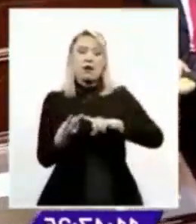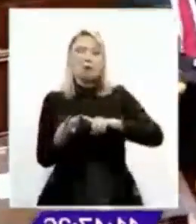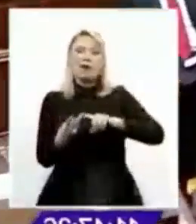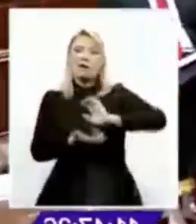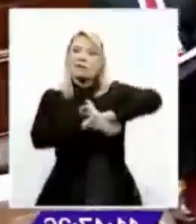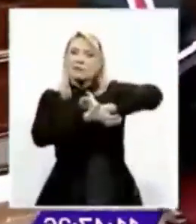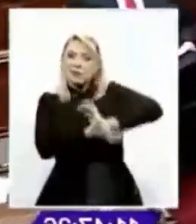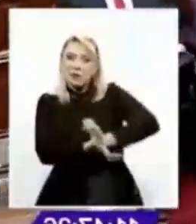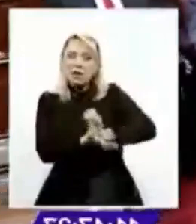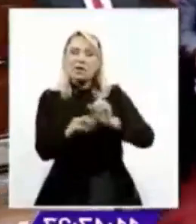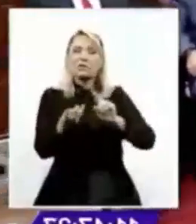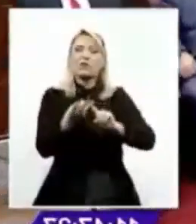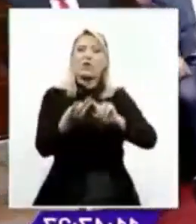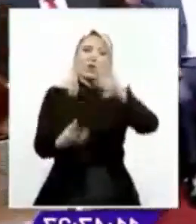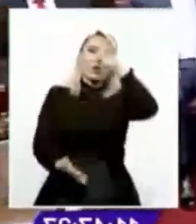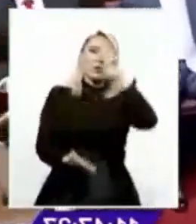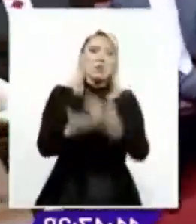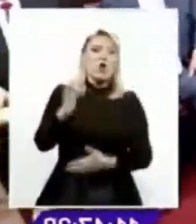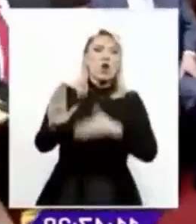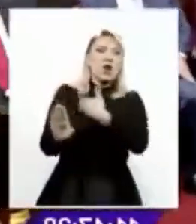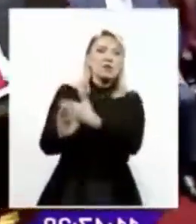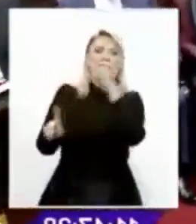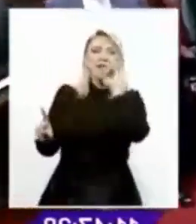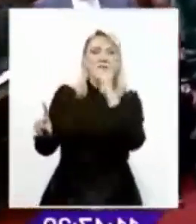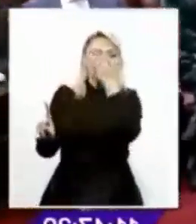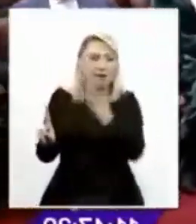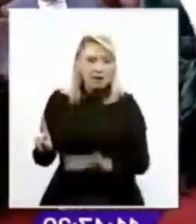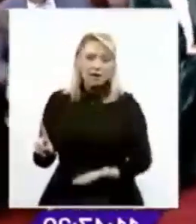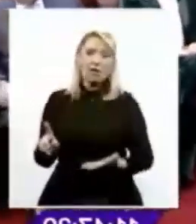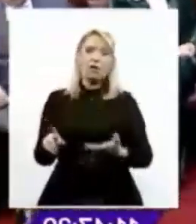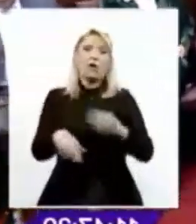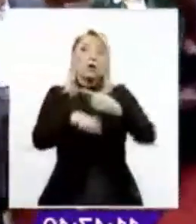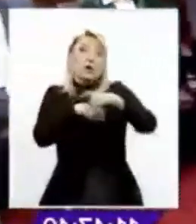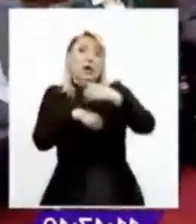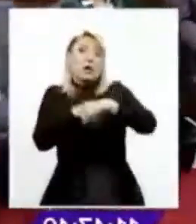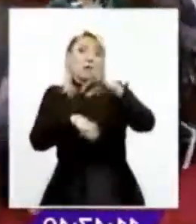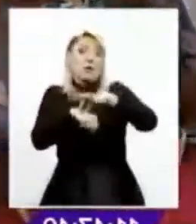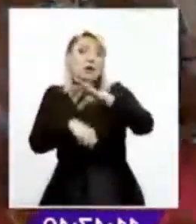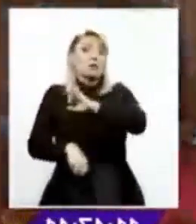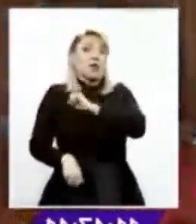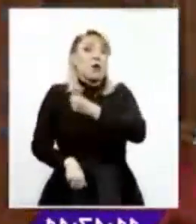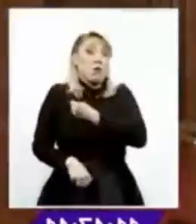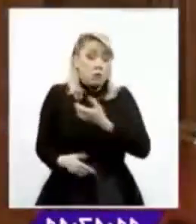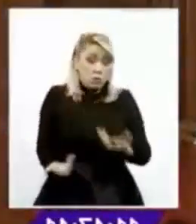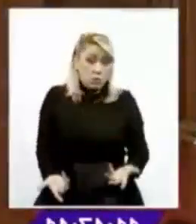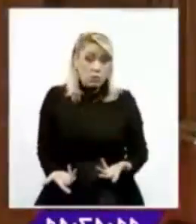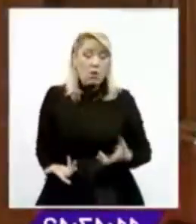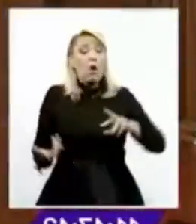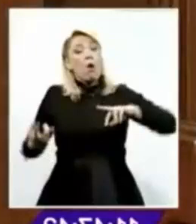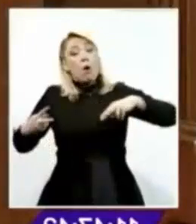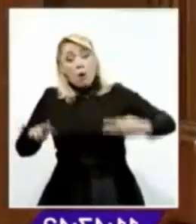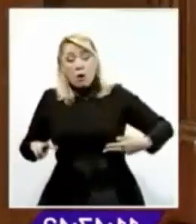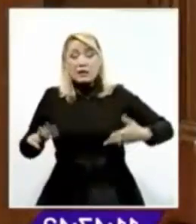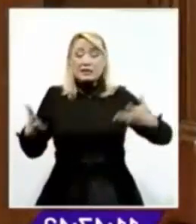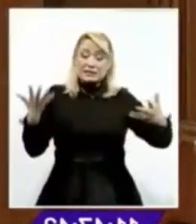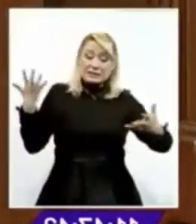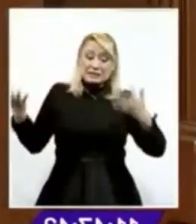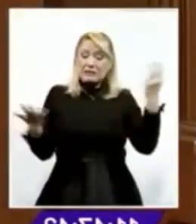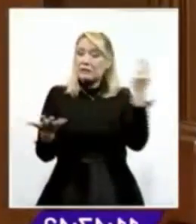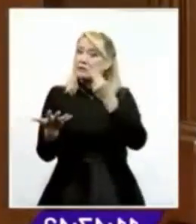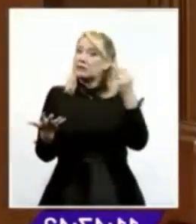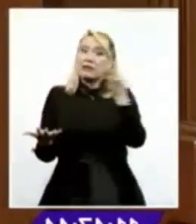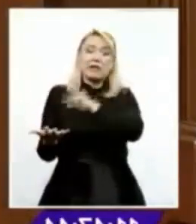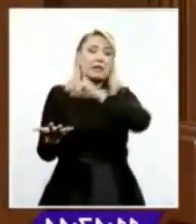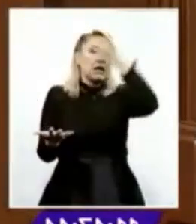la violencia de género, los riesgos a la salud o controversias que requieren una